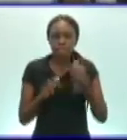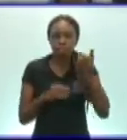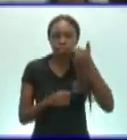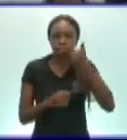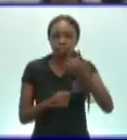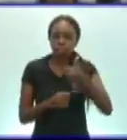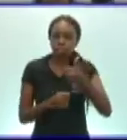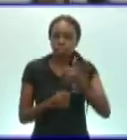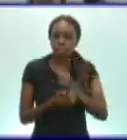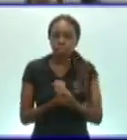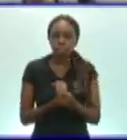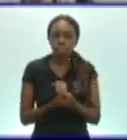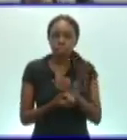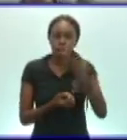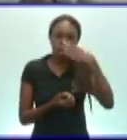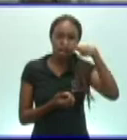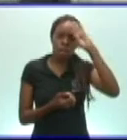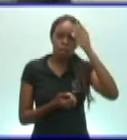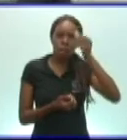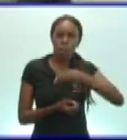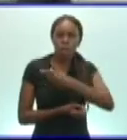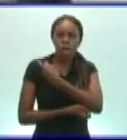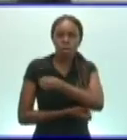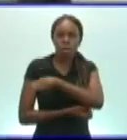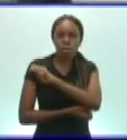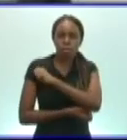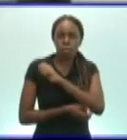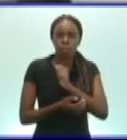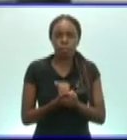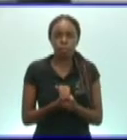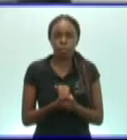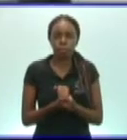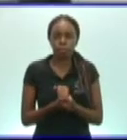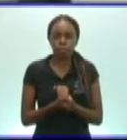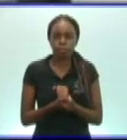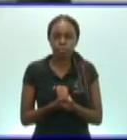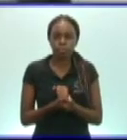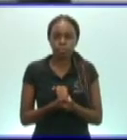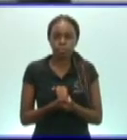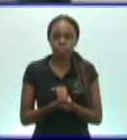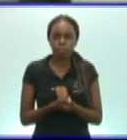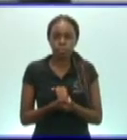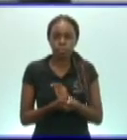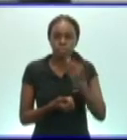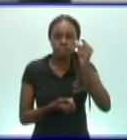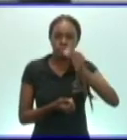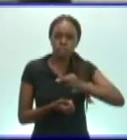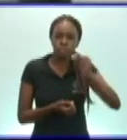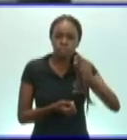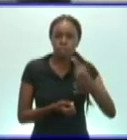dará la unidad al pueblo cubano. Y está aquí, estás en los hombres del 68, y es una